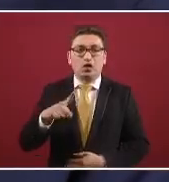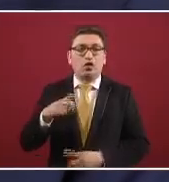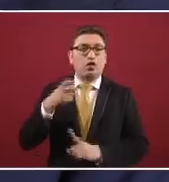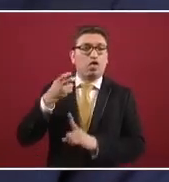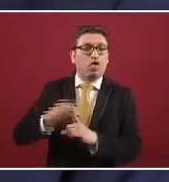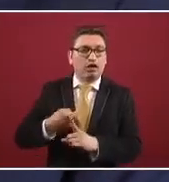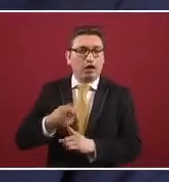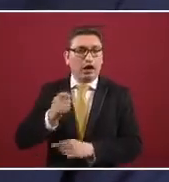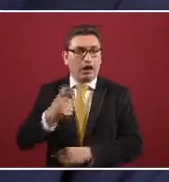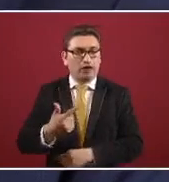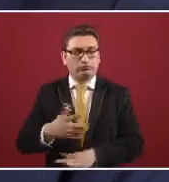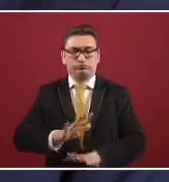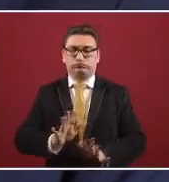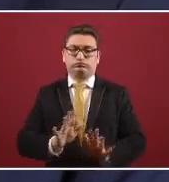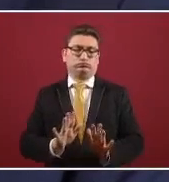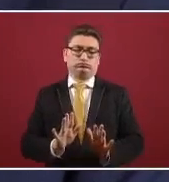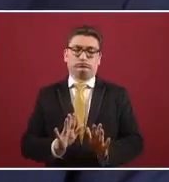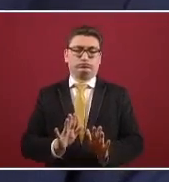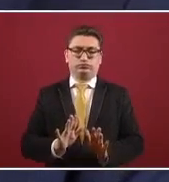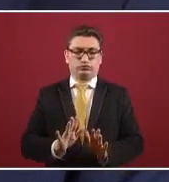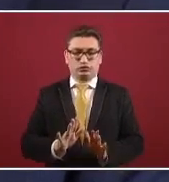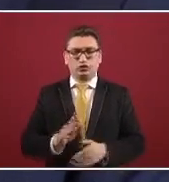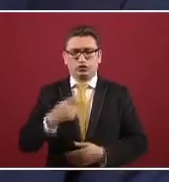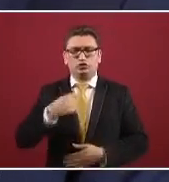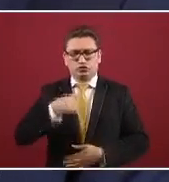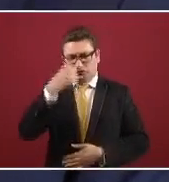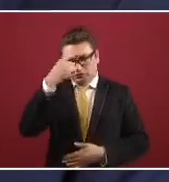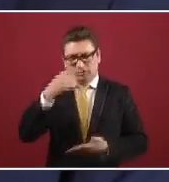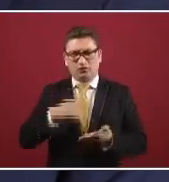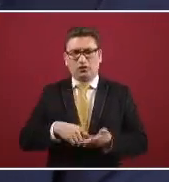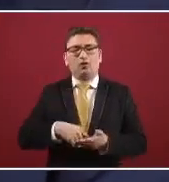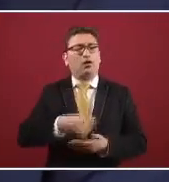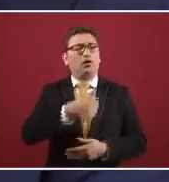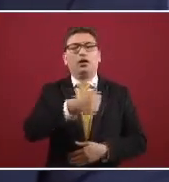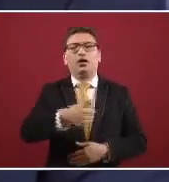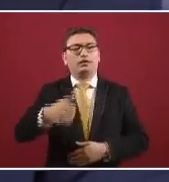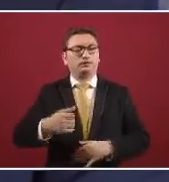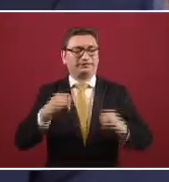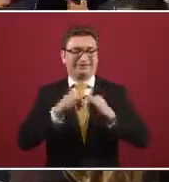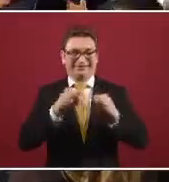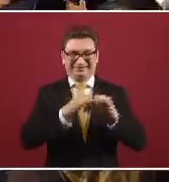general. Yo creo que en todas las instituciones pues hay